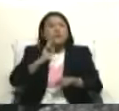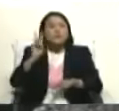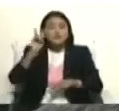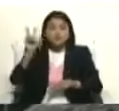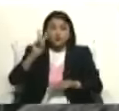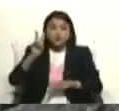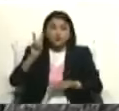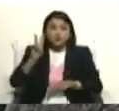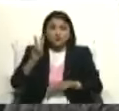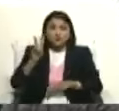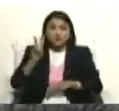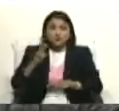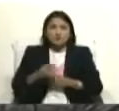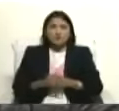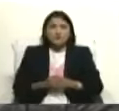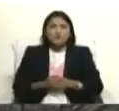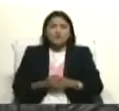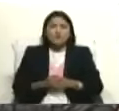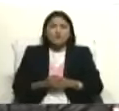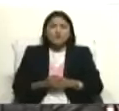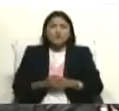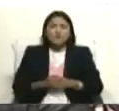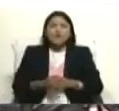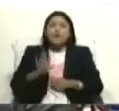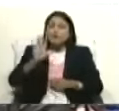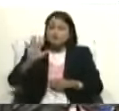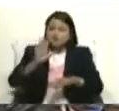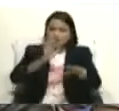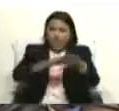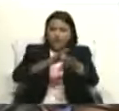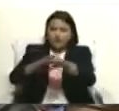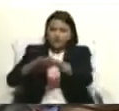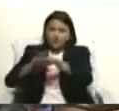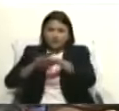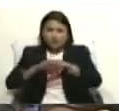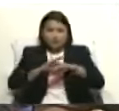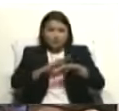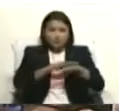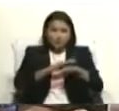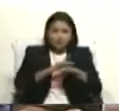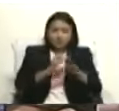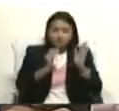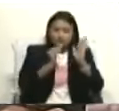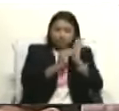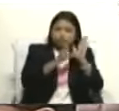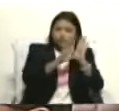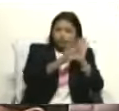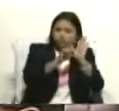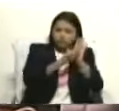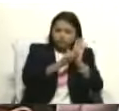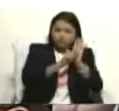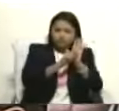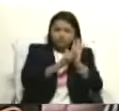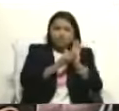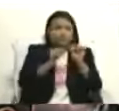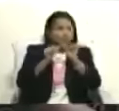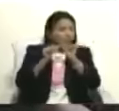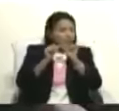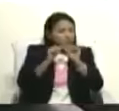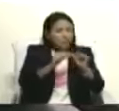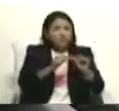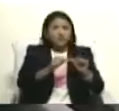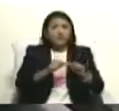Venezuela, tal como lo había anunciado y conforme a su sagrada constitución, seguirá adelante